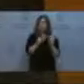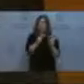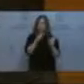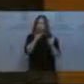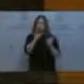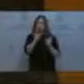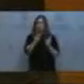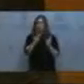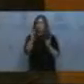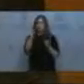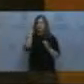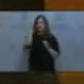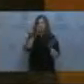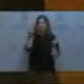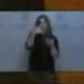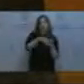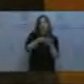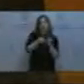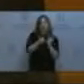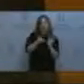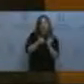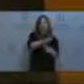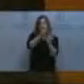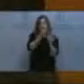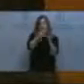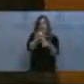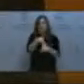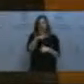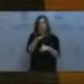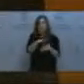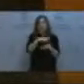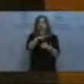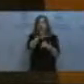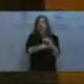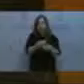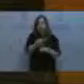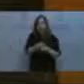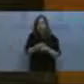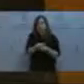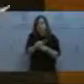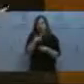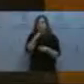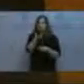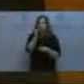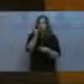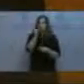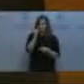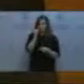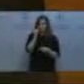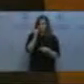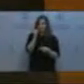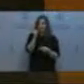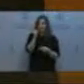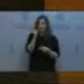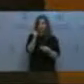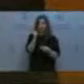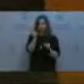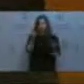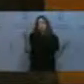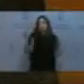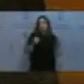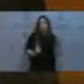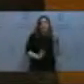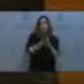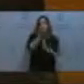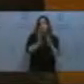no hay experiencia ni técnicas claras para su aplicación y, por tanto, solo queda, en todo caso, quemar estos